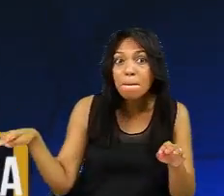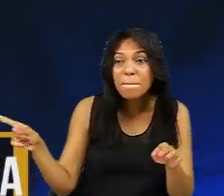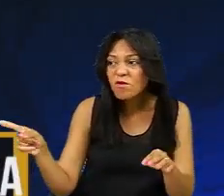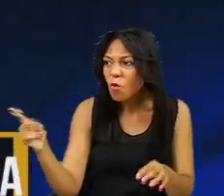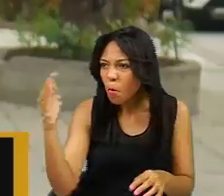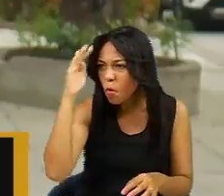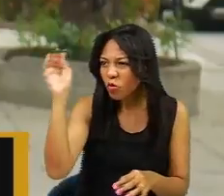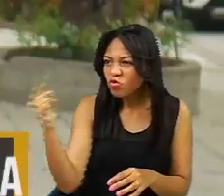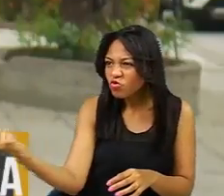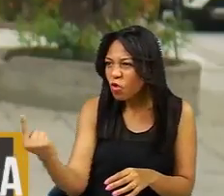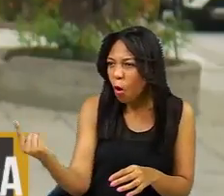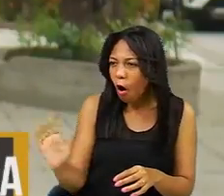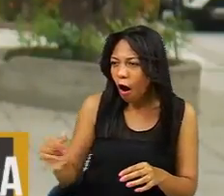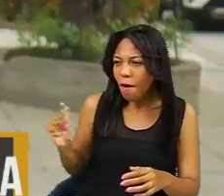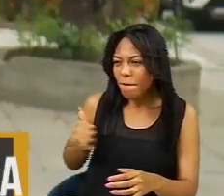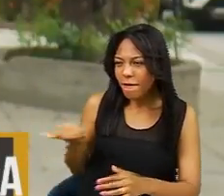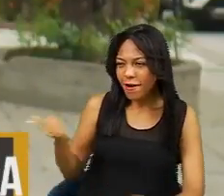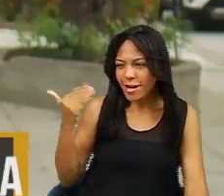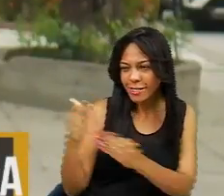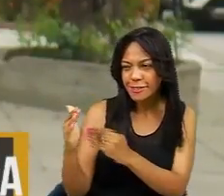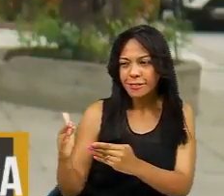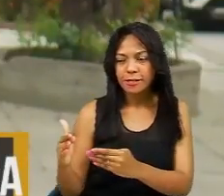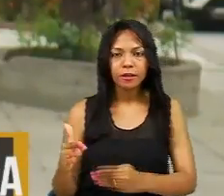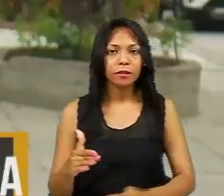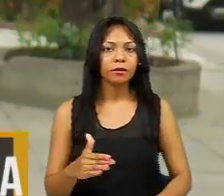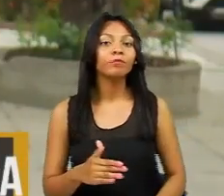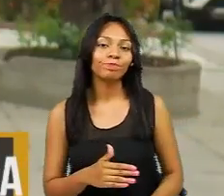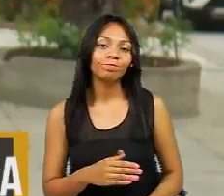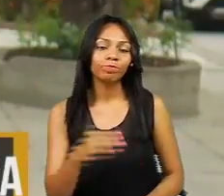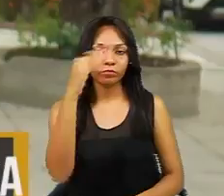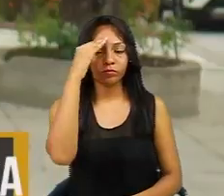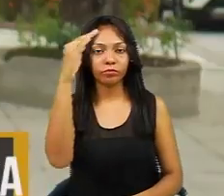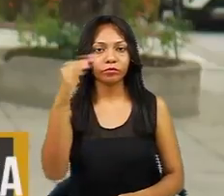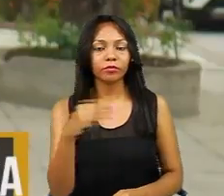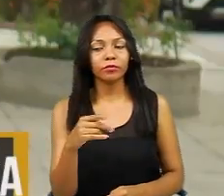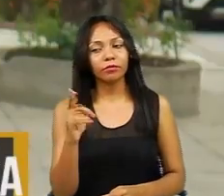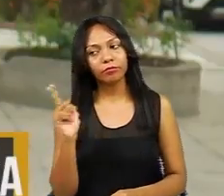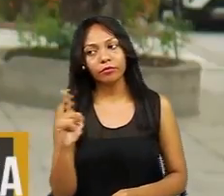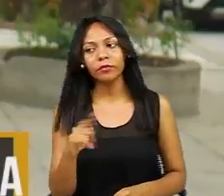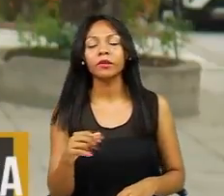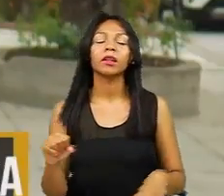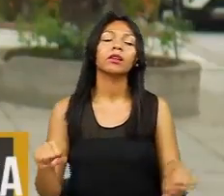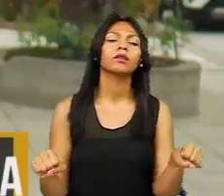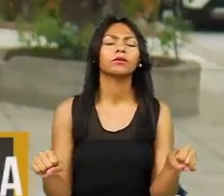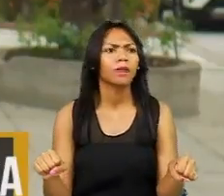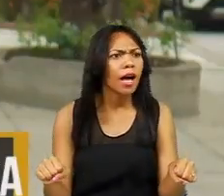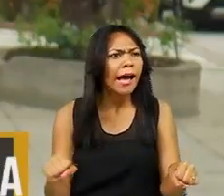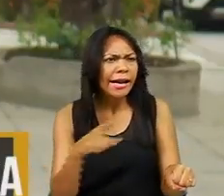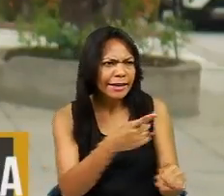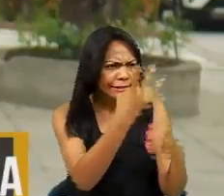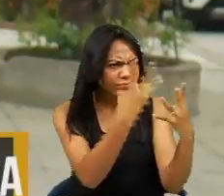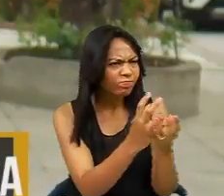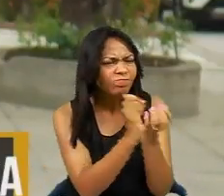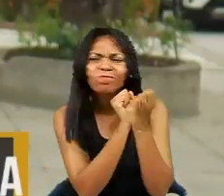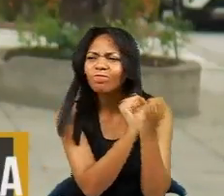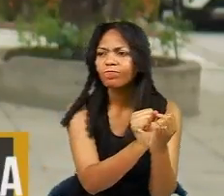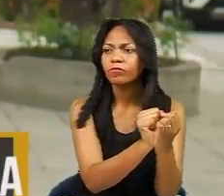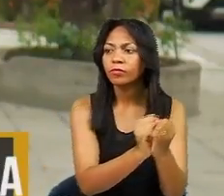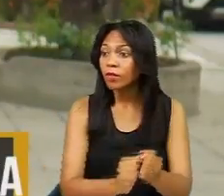atacar contra ella. Inmediatamente la patrulla de vigilancia se encaminó a darle captura a este sujeto. Este se